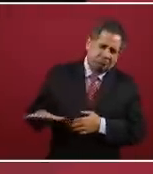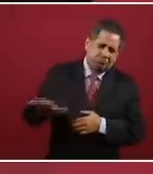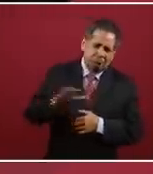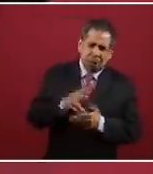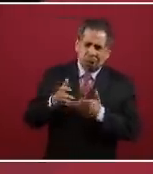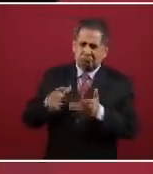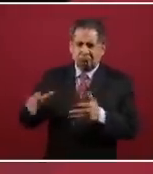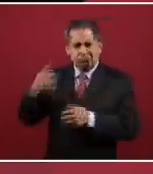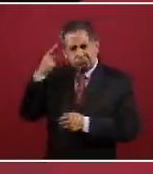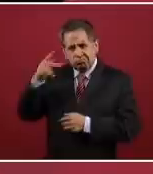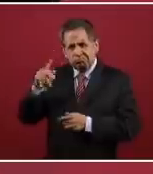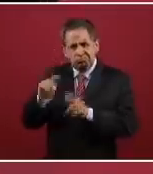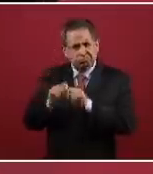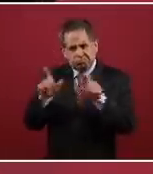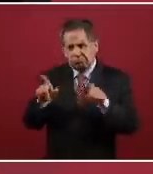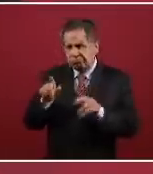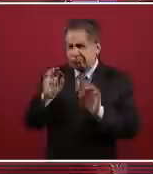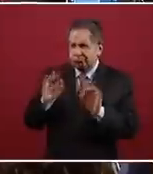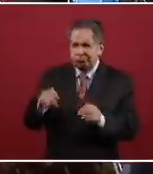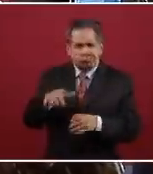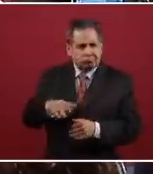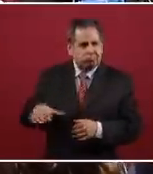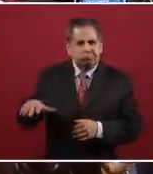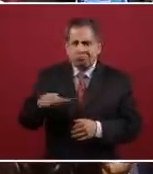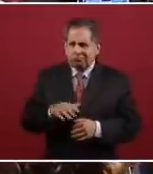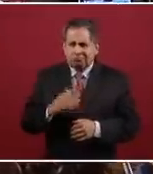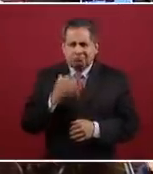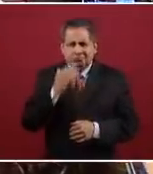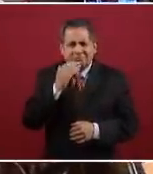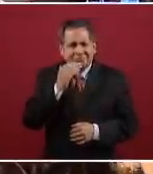de Puebla, de Tlaxcala, son